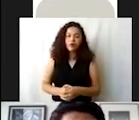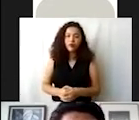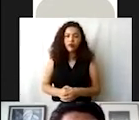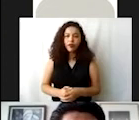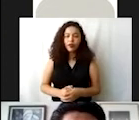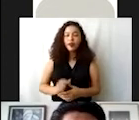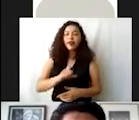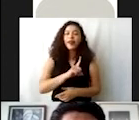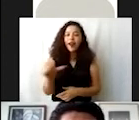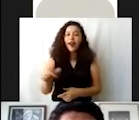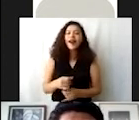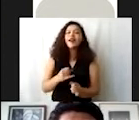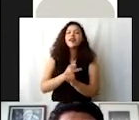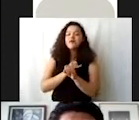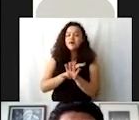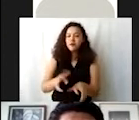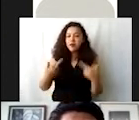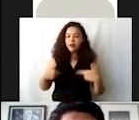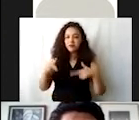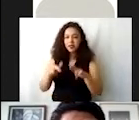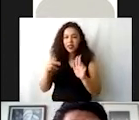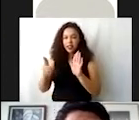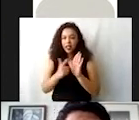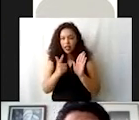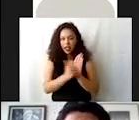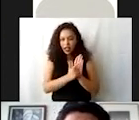proporcionar los datos del representante legal, si cuenta con...